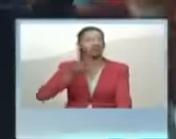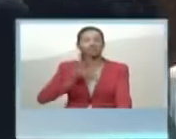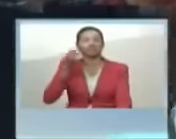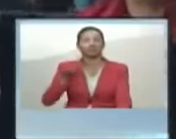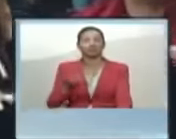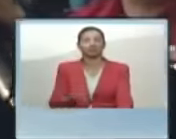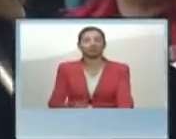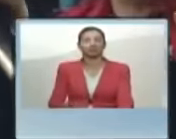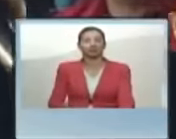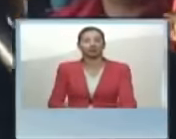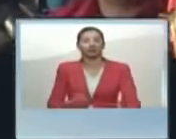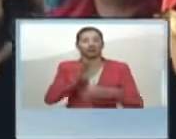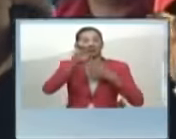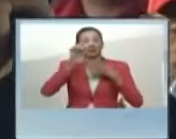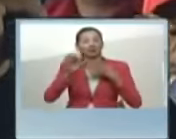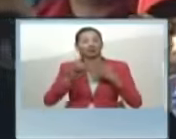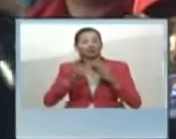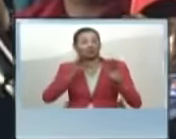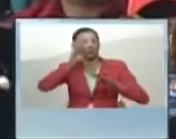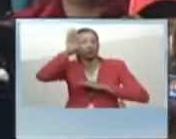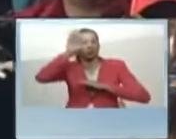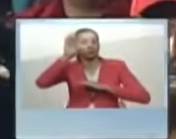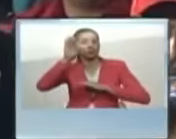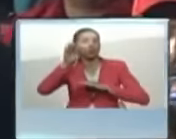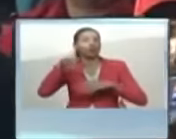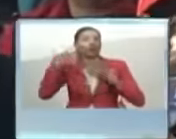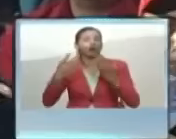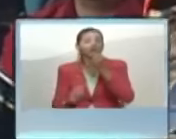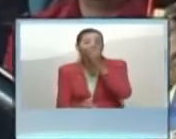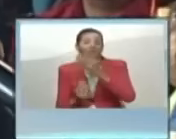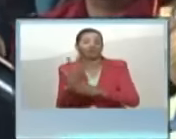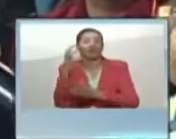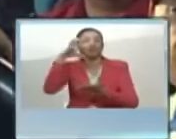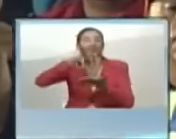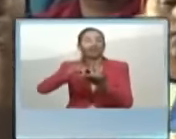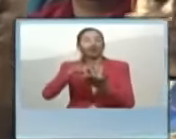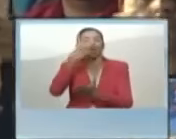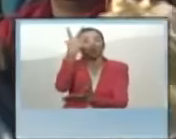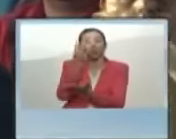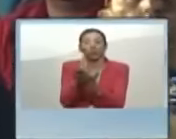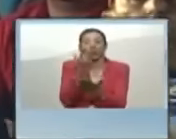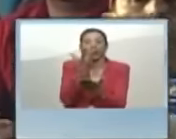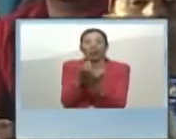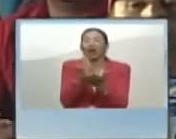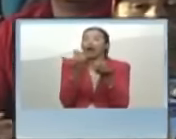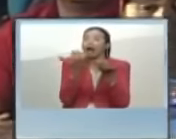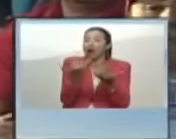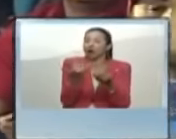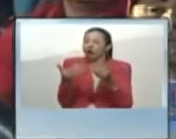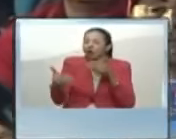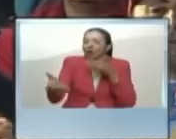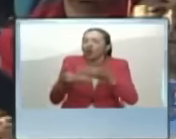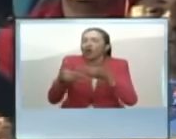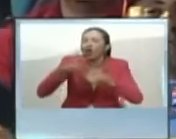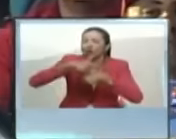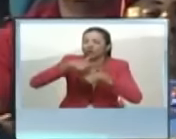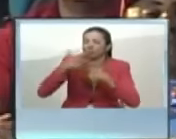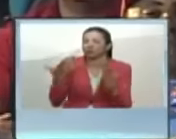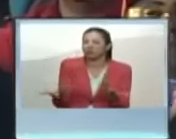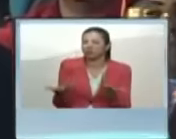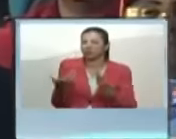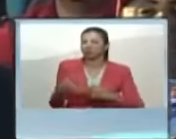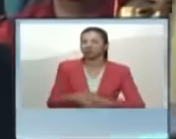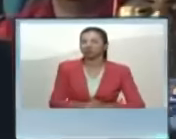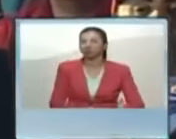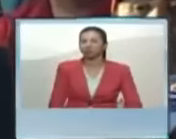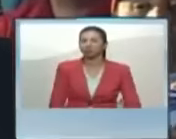la estrategia a largo plazo, que es crear el Estado comunal, pero no podemos descuidar, y ahorita menos, la táctica a corto plazo. Presidente, compañeros y